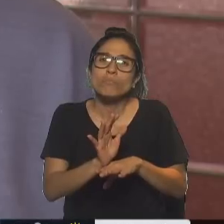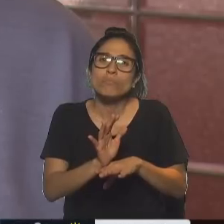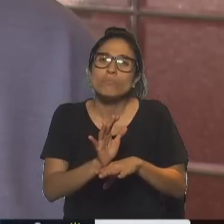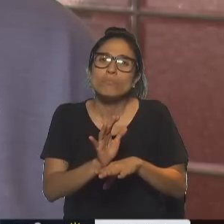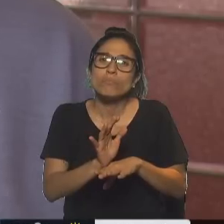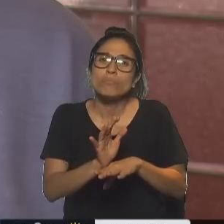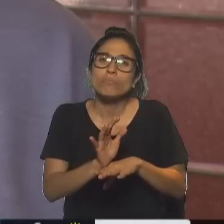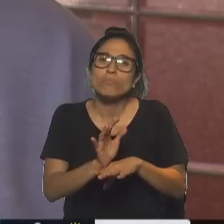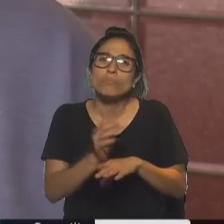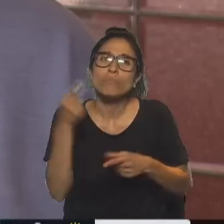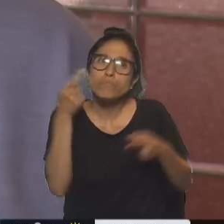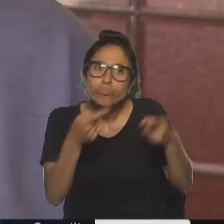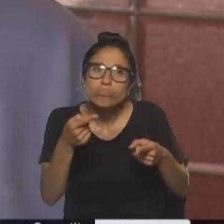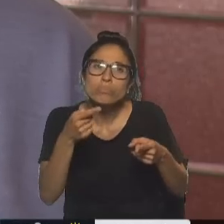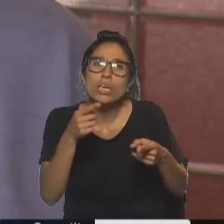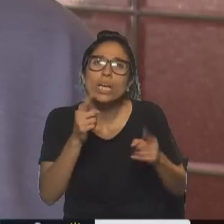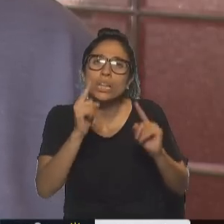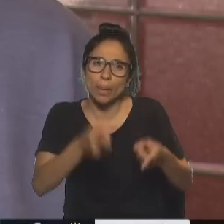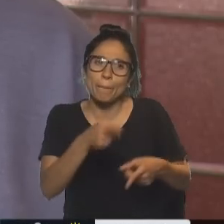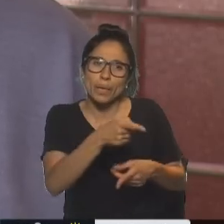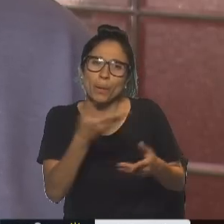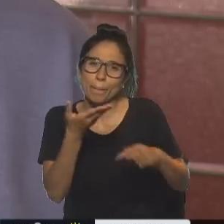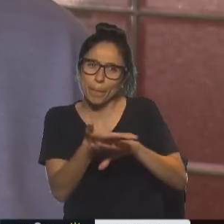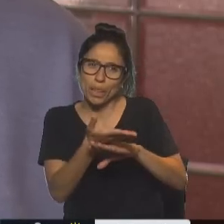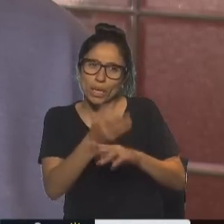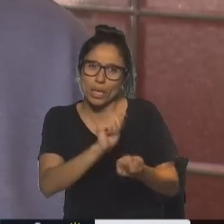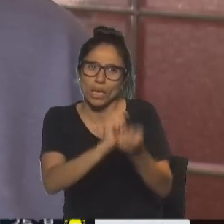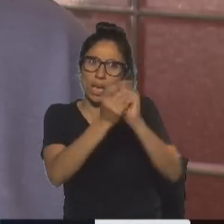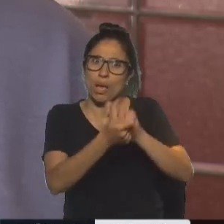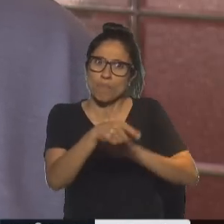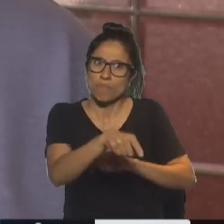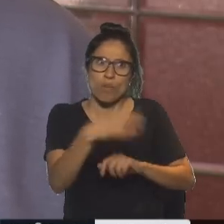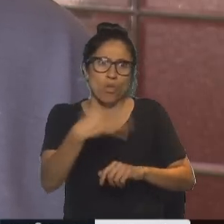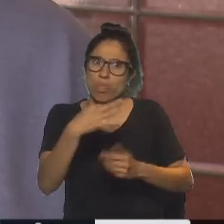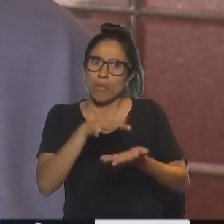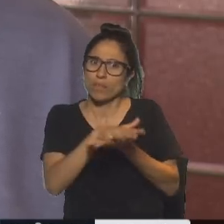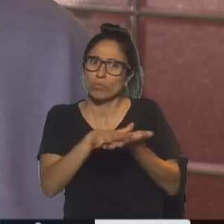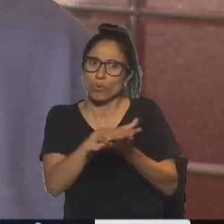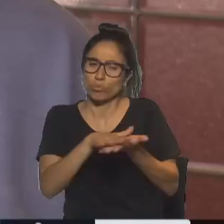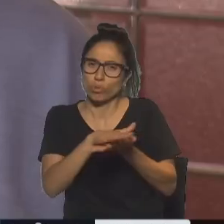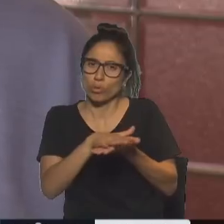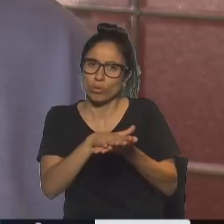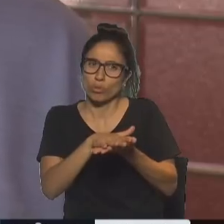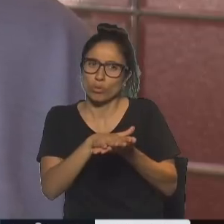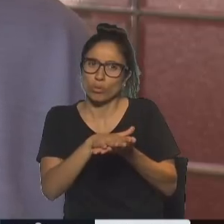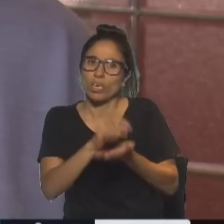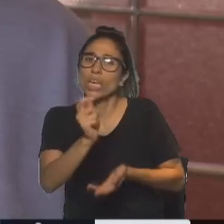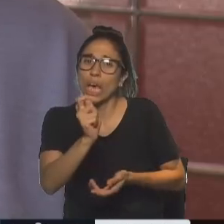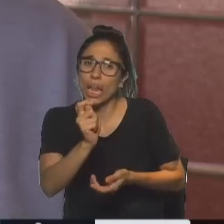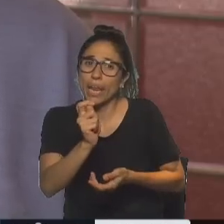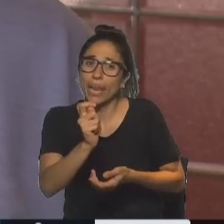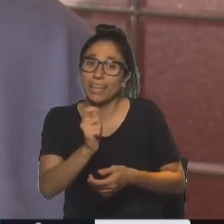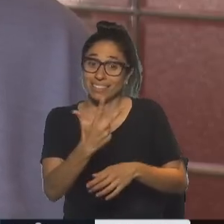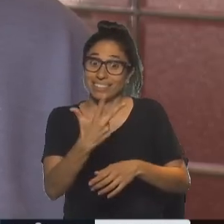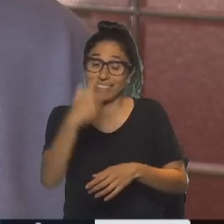pedir, articular la revocatoria que tiene que ser resuelta entonces por ese tribunal de